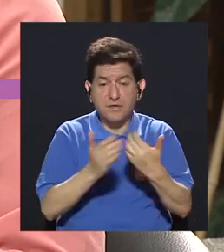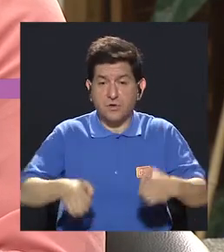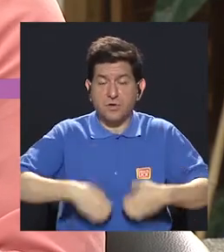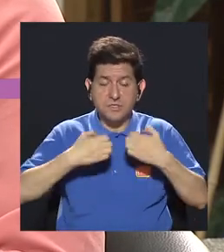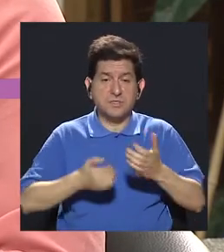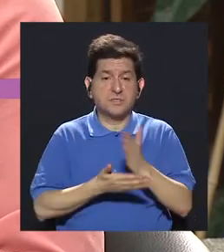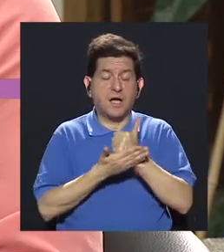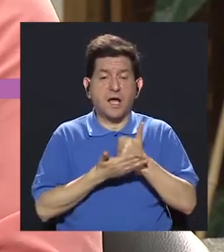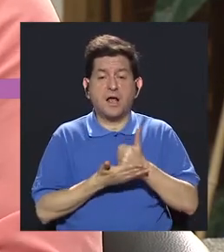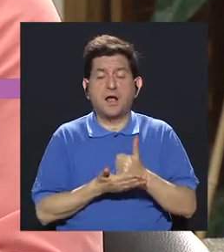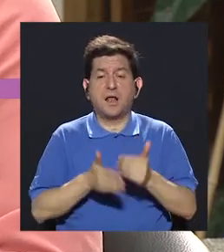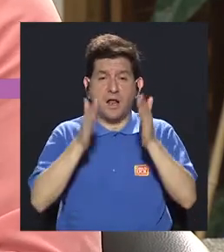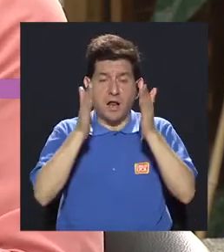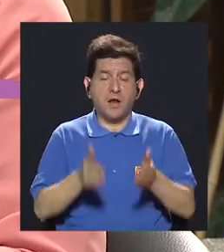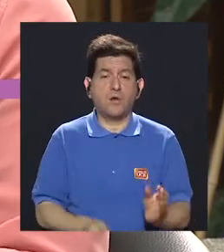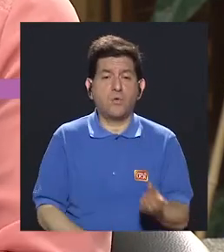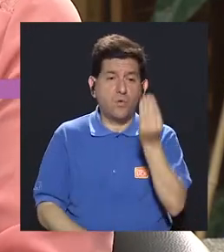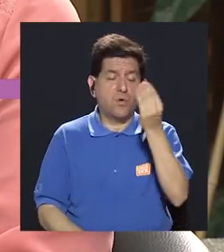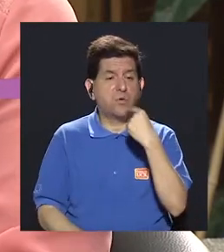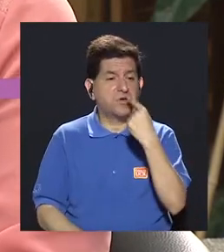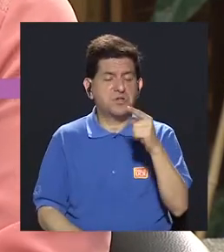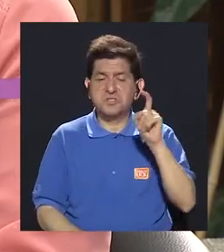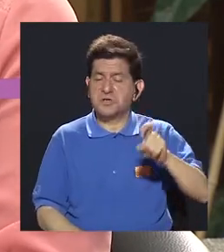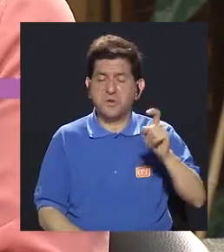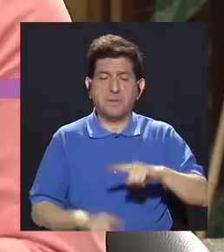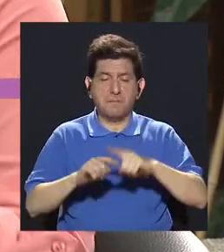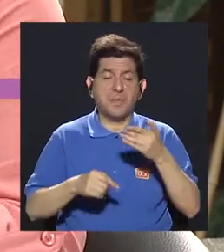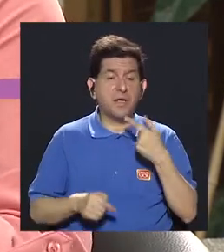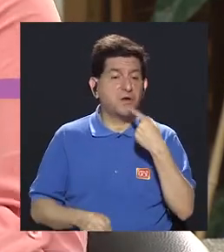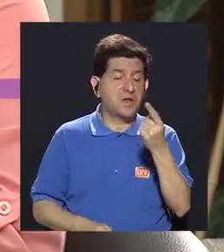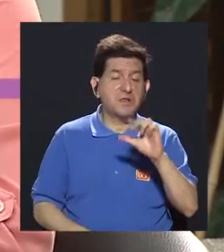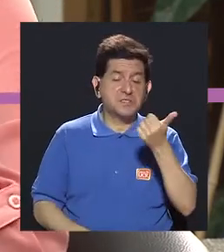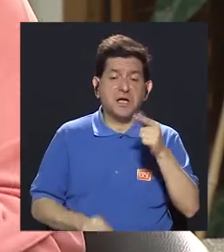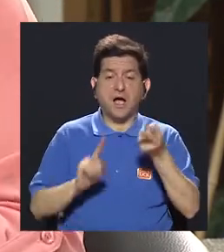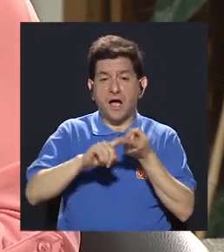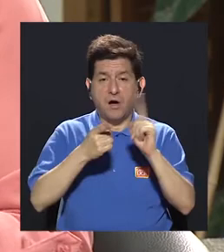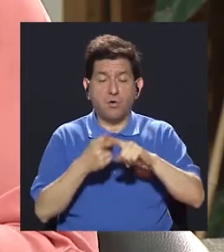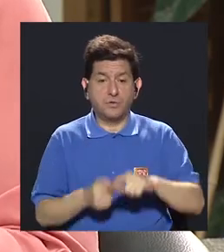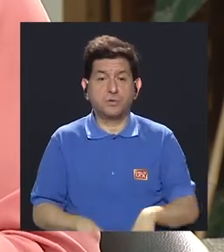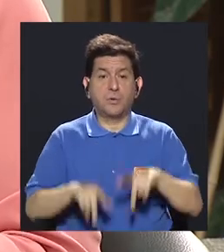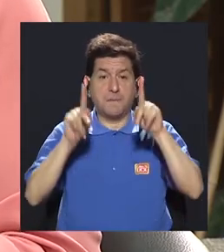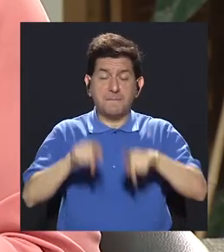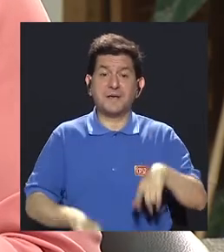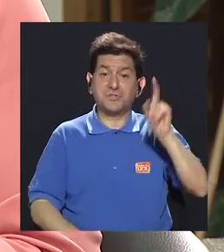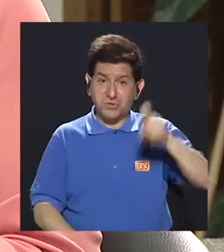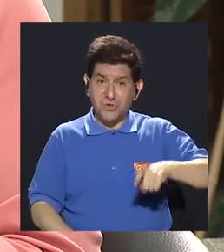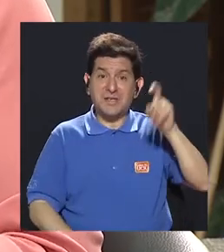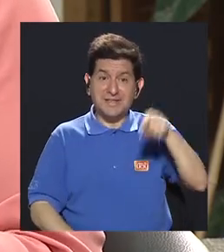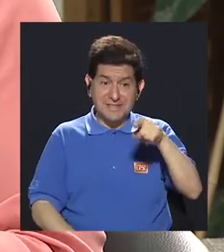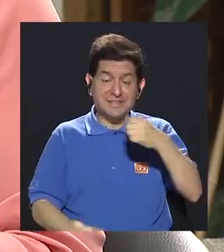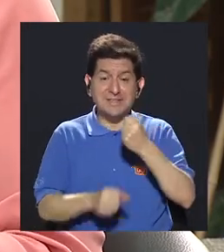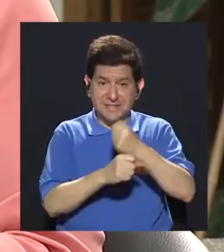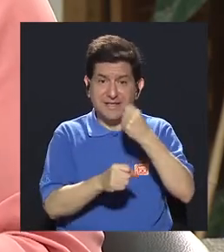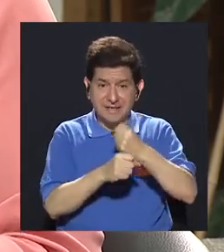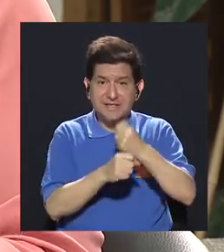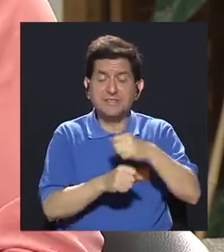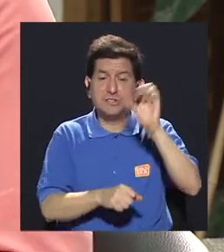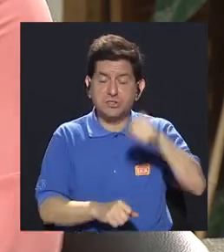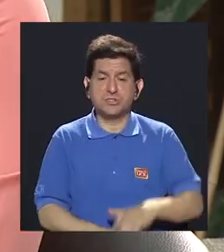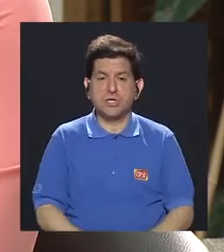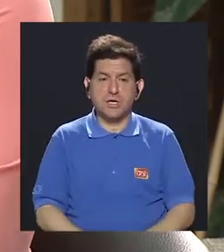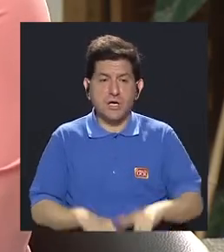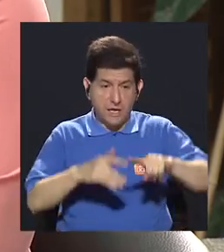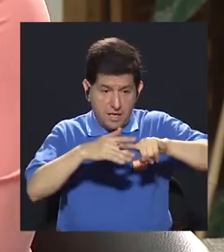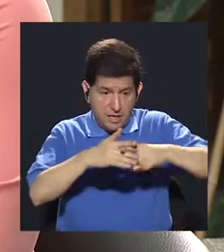momento sienten que no los necesitan y los recomiendan, uh-huh, a un amigo, a como hay otros que están desesperados por utilizarlos. Ha sido muy